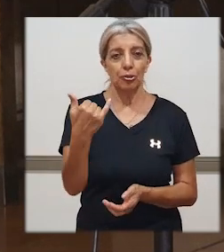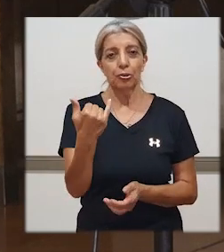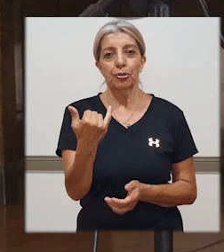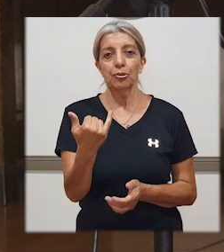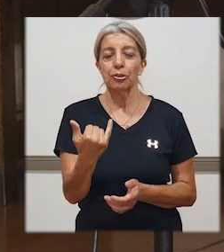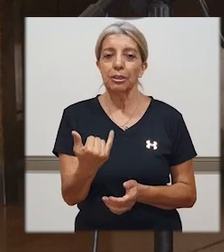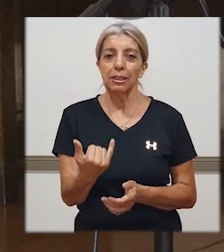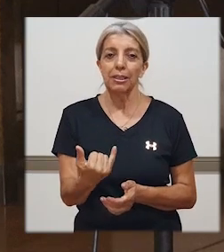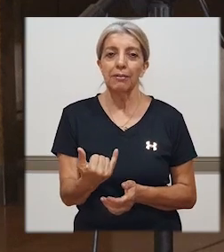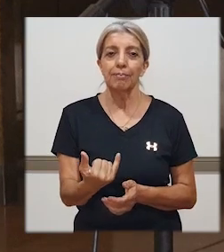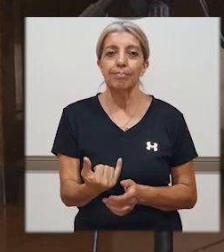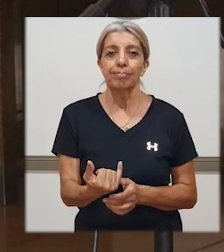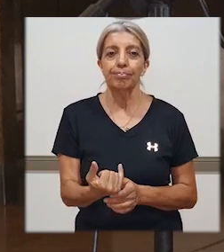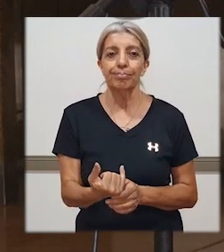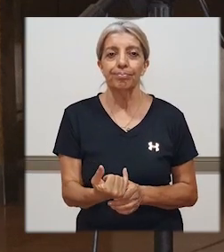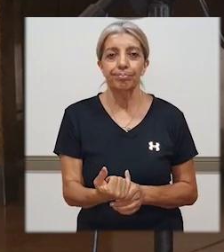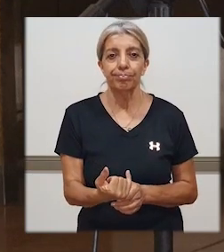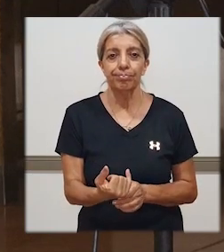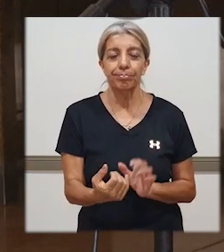de nosotros.